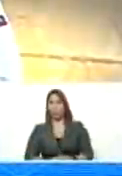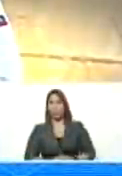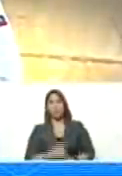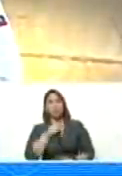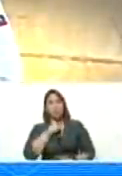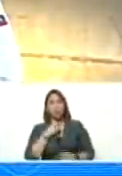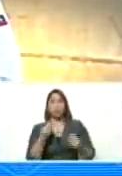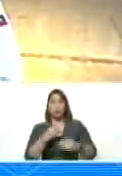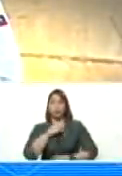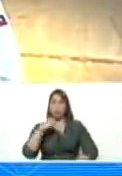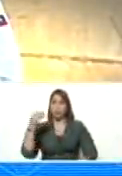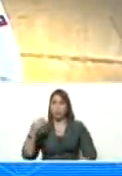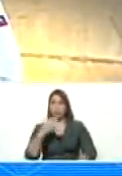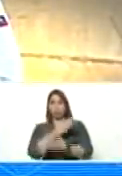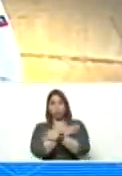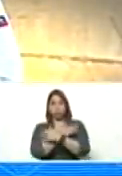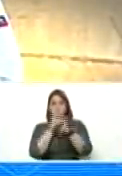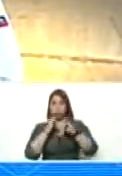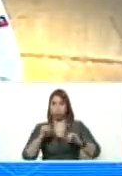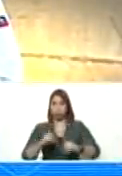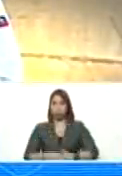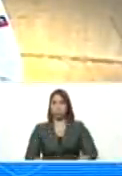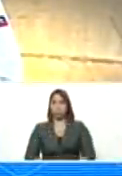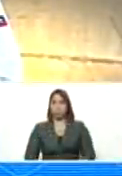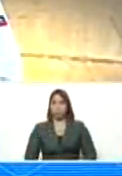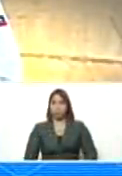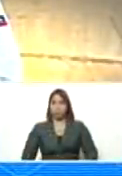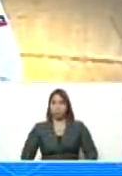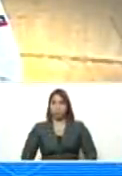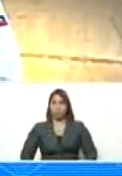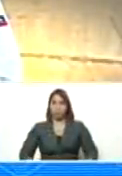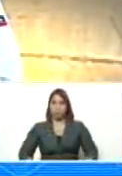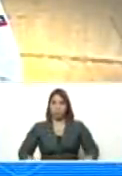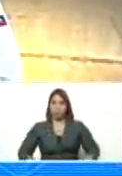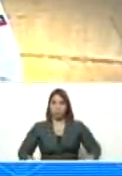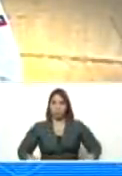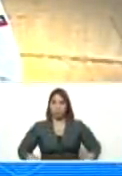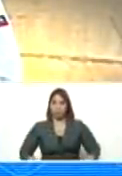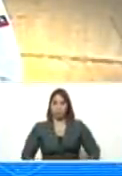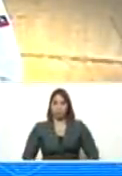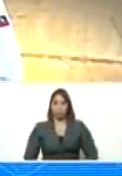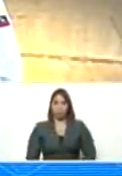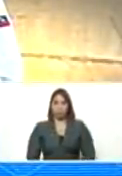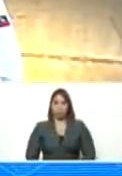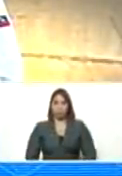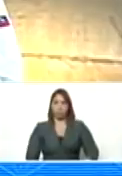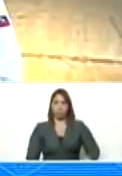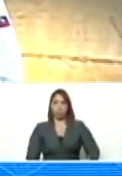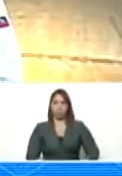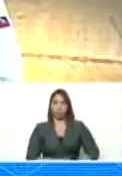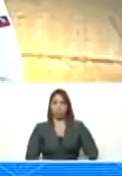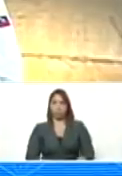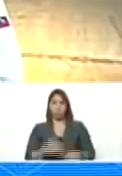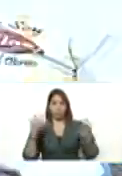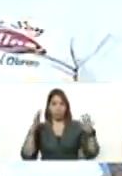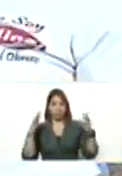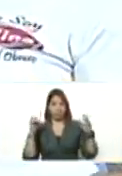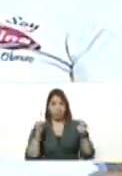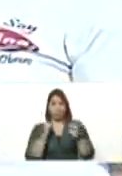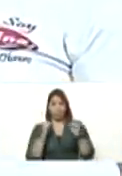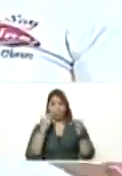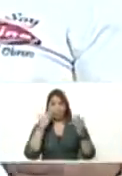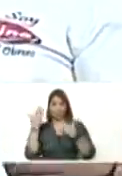verdad. Te felicito. Deben estar aplaudiéndote ahorita ya en Alina Foods, en Mérida, la